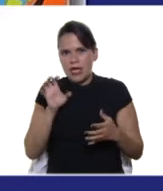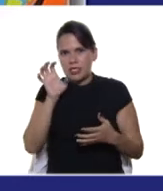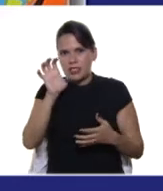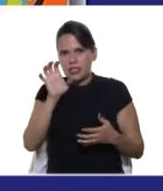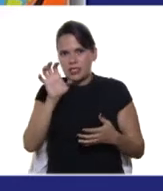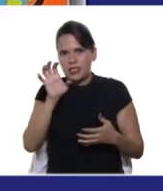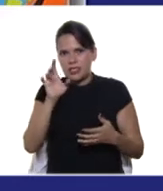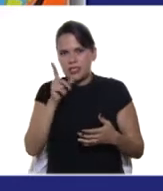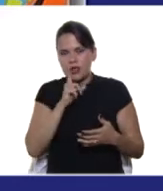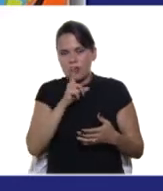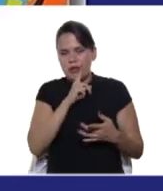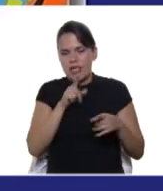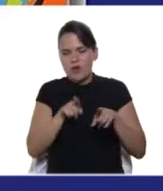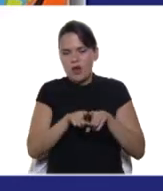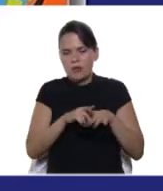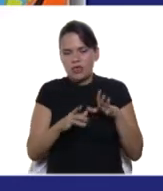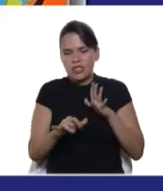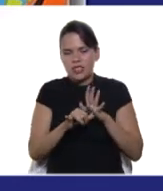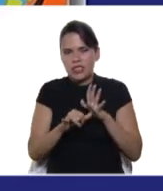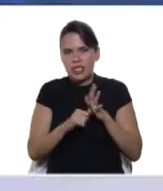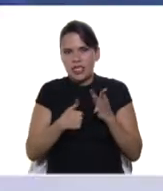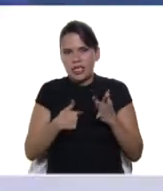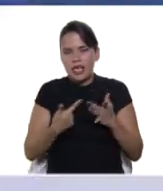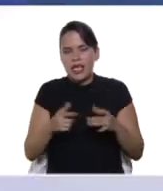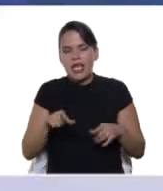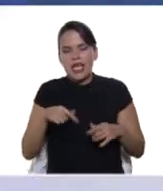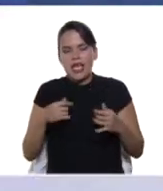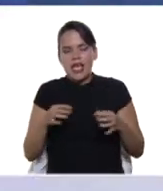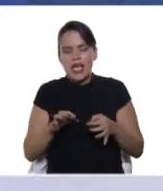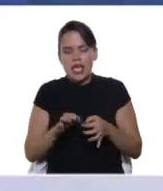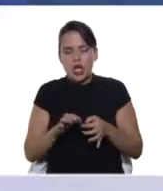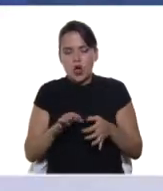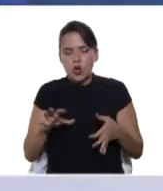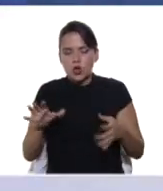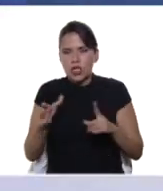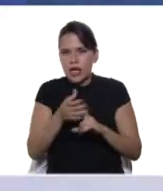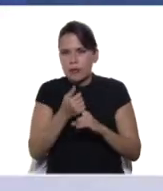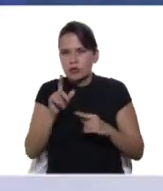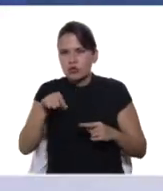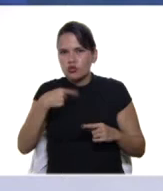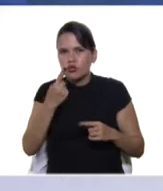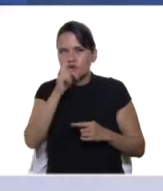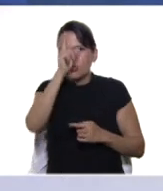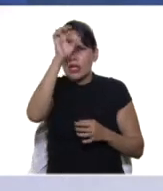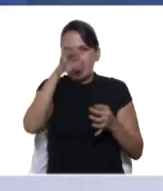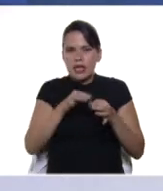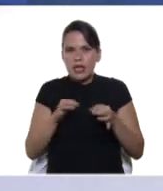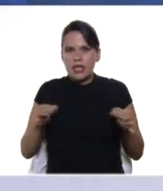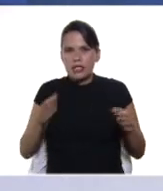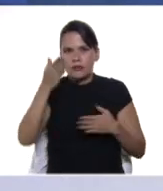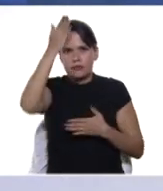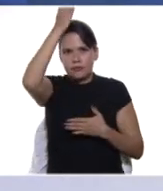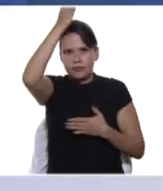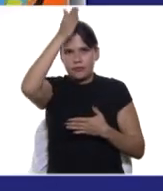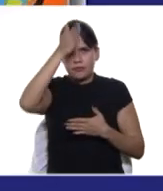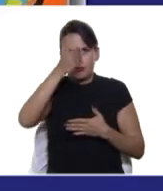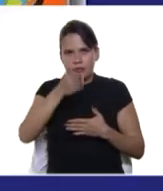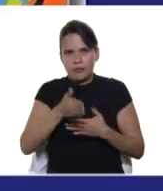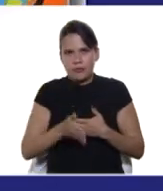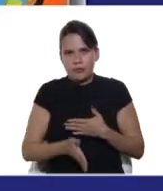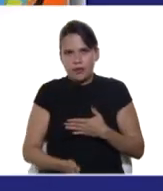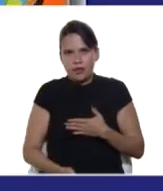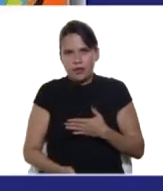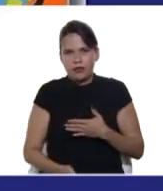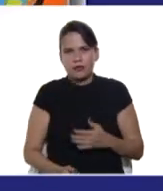línea vertical en color azul que se llama la línea de Greenwich o el meridiano de